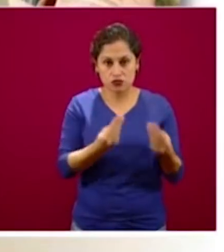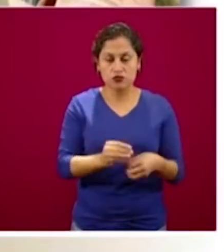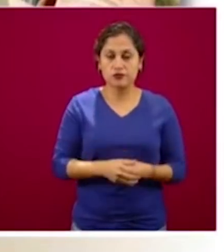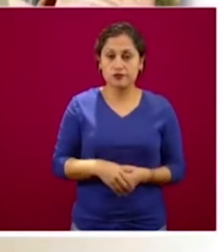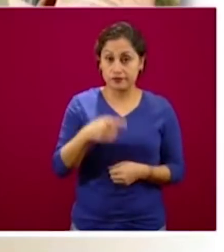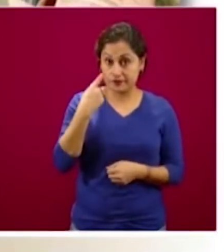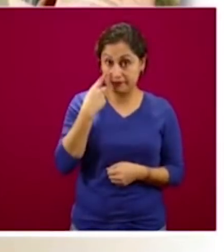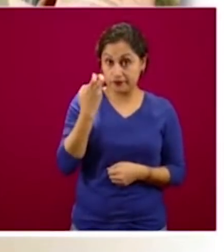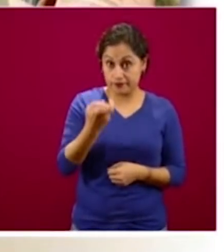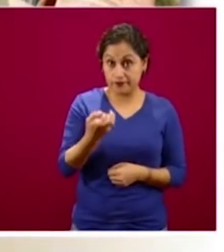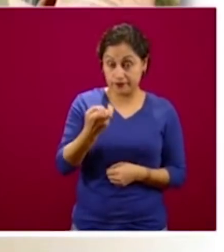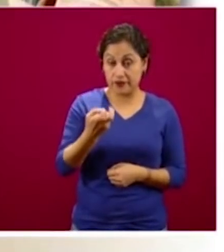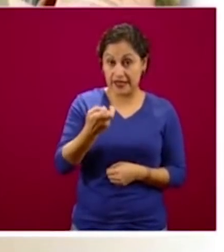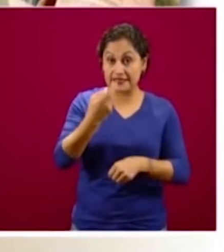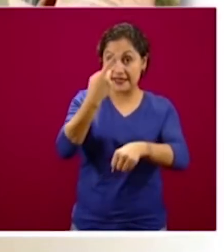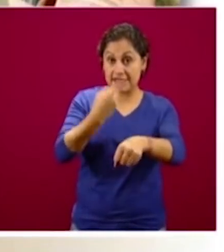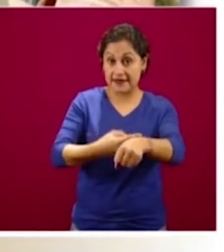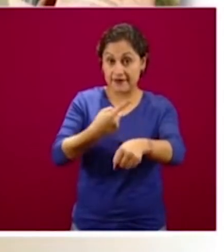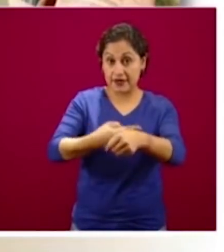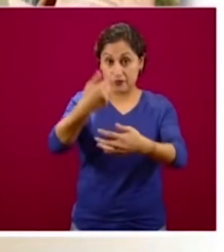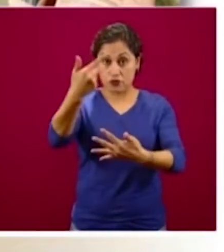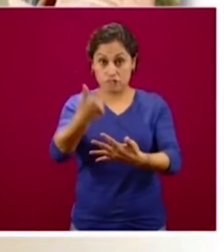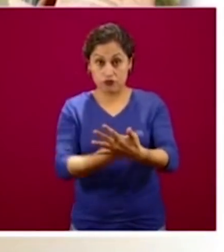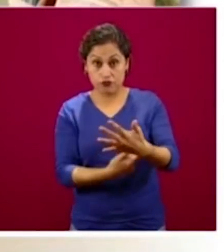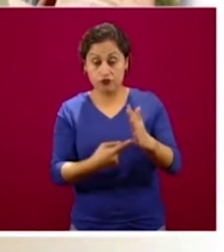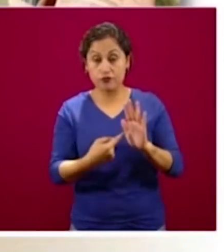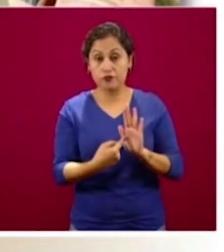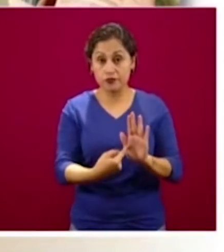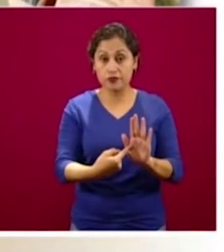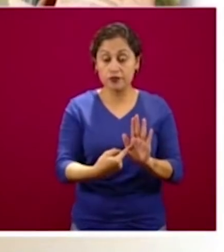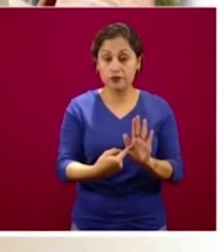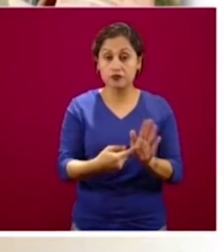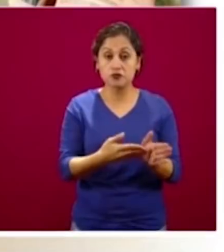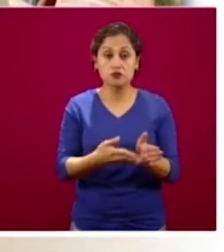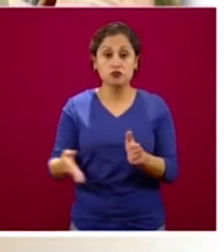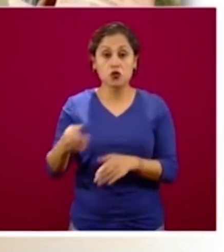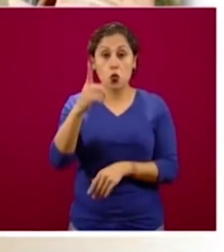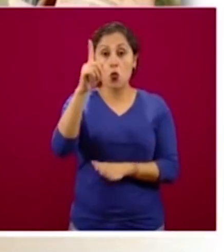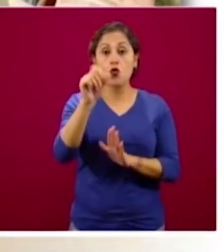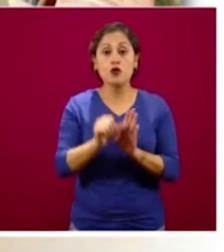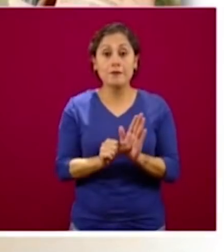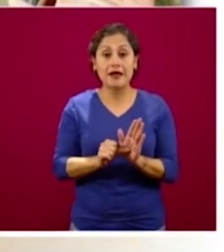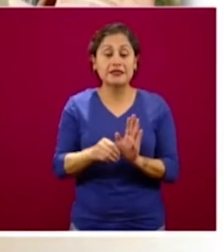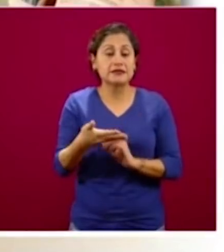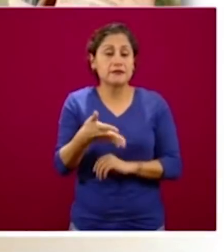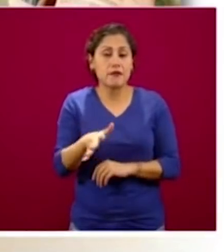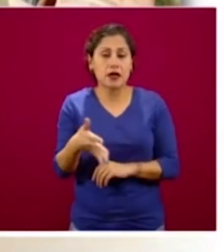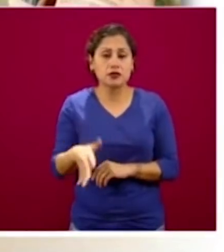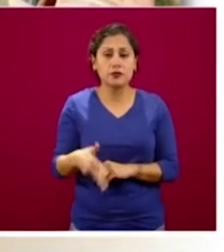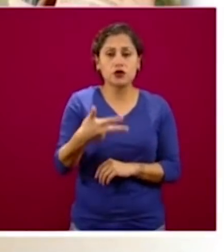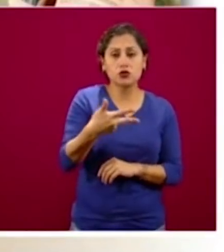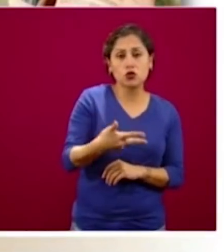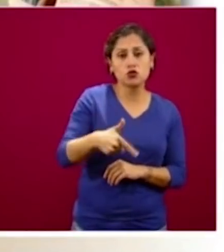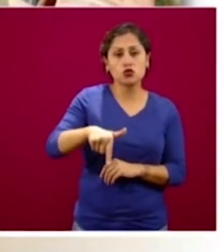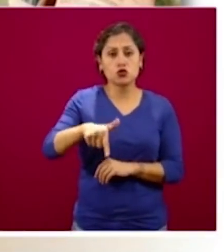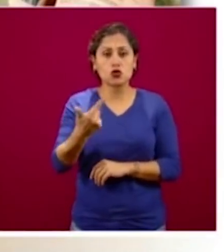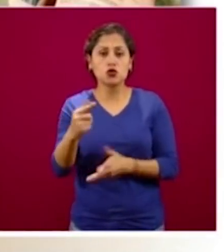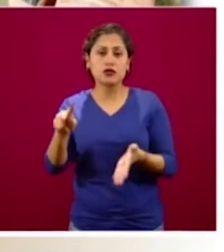este grupo de padecimientos, al menos en un mes, requieren de 8 a 12